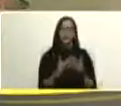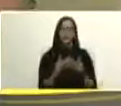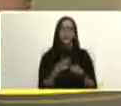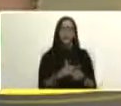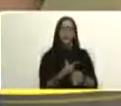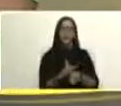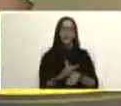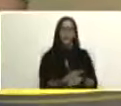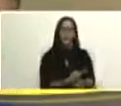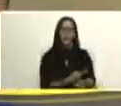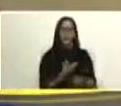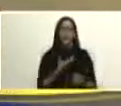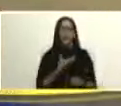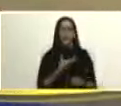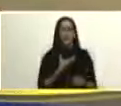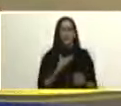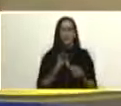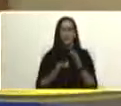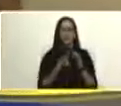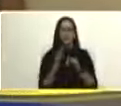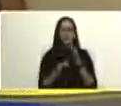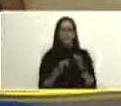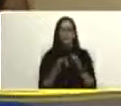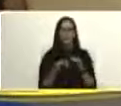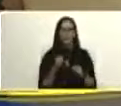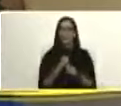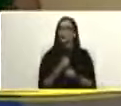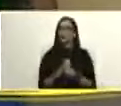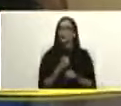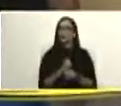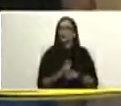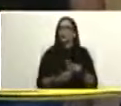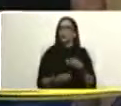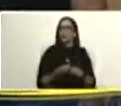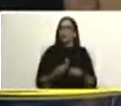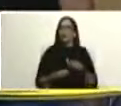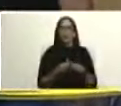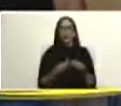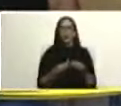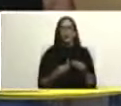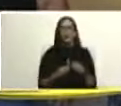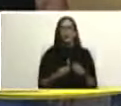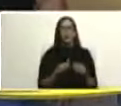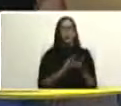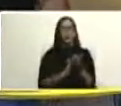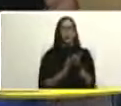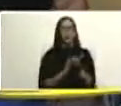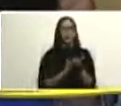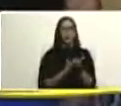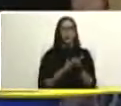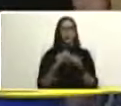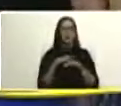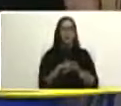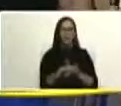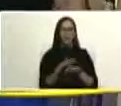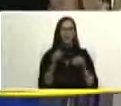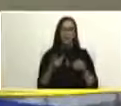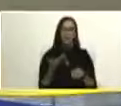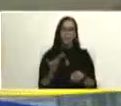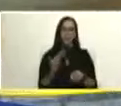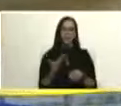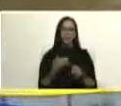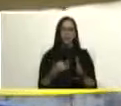Pablo Figueroa para que comente parte de los trabajos que se estuvieron haciendo para la rehabilitación integral de esta